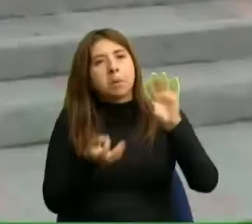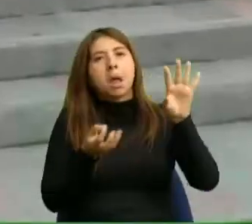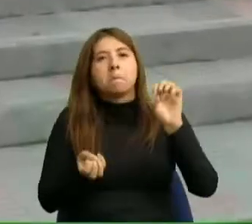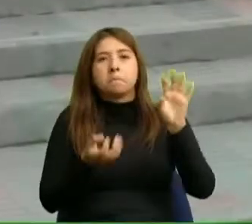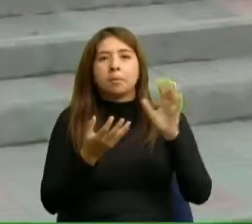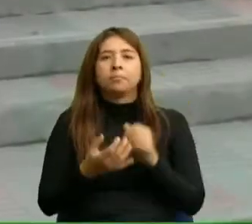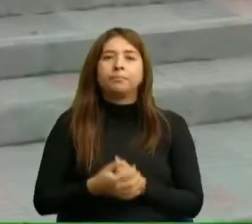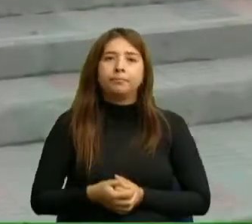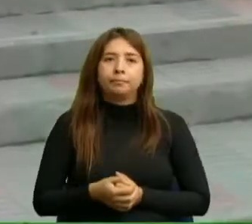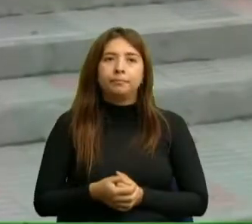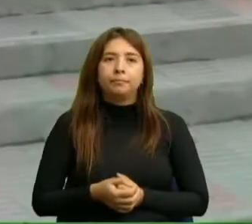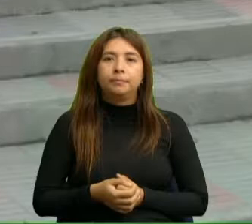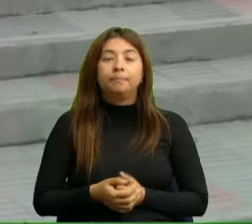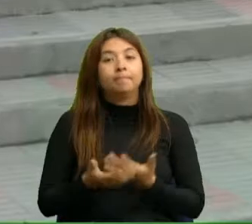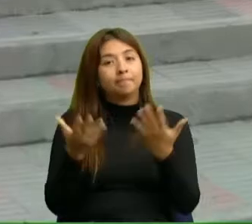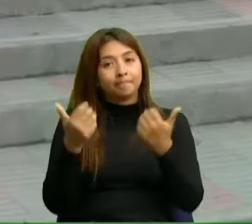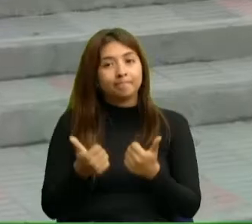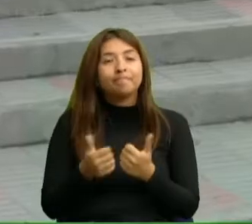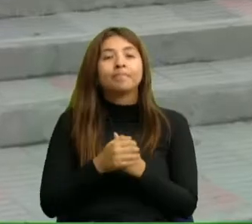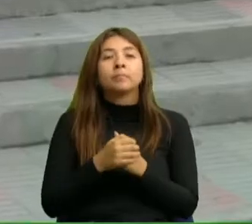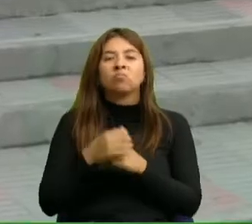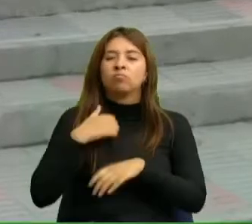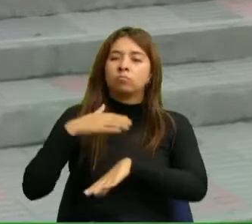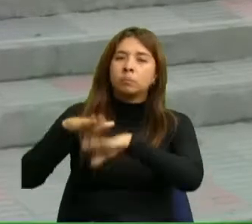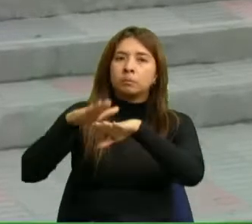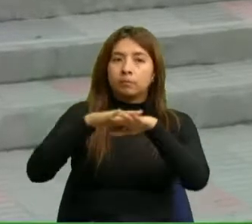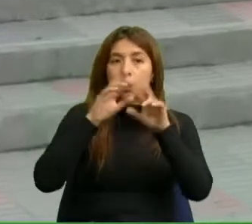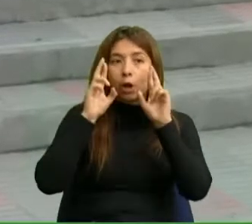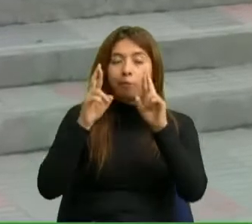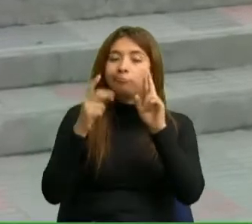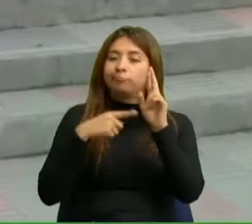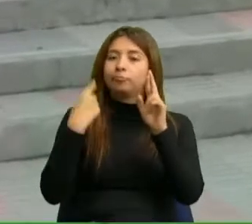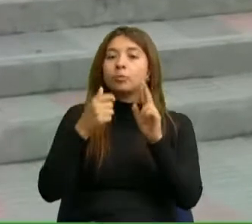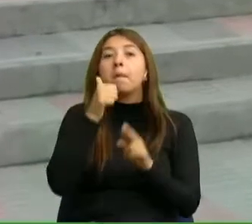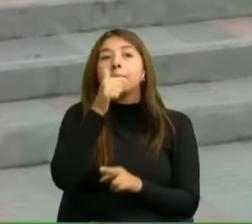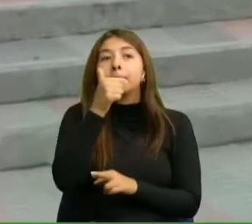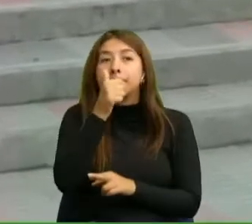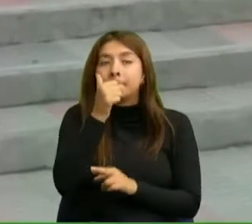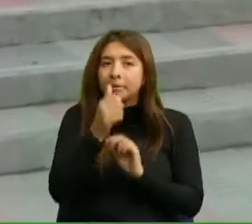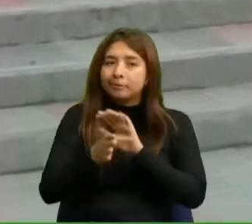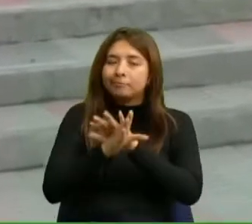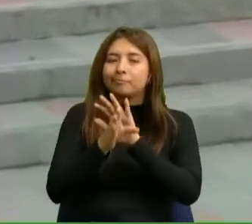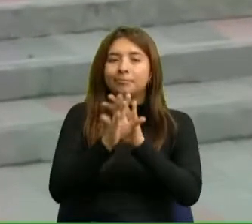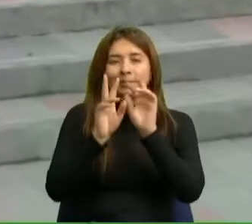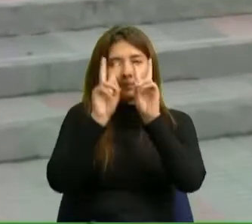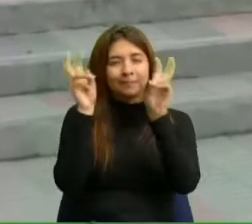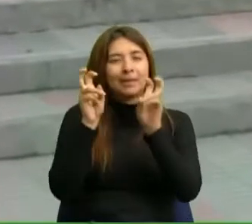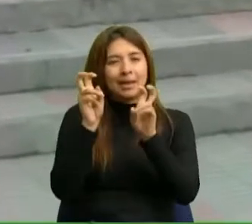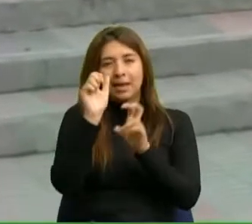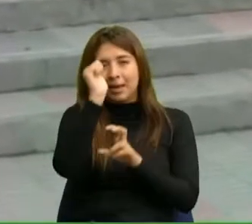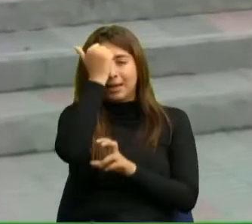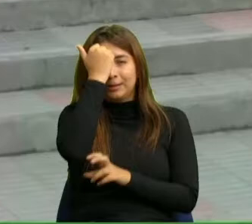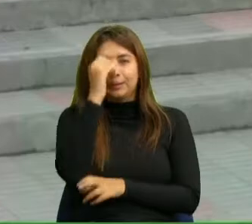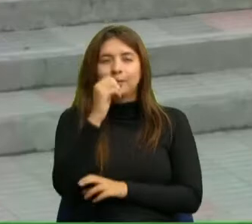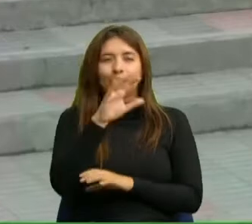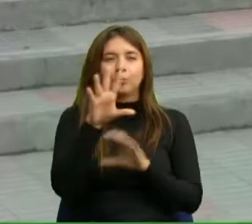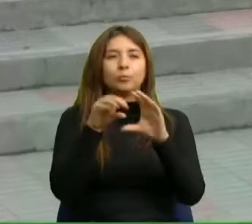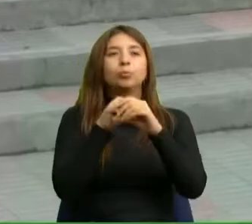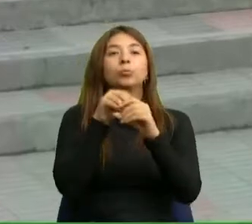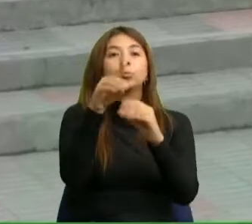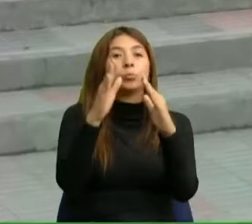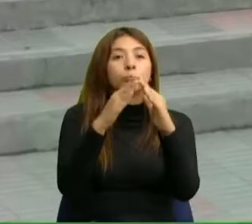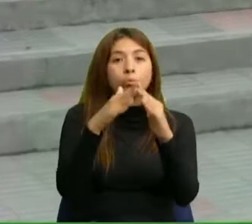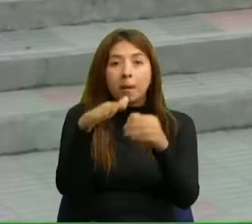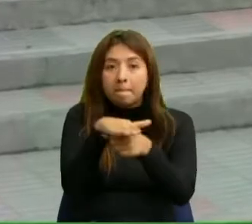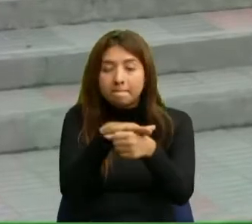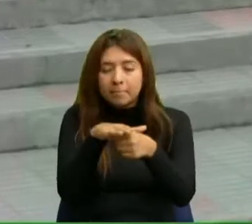Pues muy bien, televidentes, compañeros, la invitación es a que nos acompañen el día de mañana con nuestra emisión central de Oriente Noticias en su barrio,